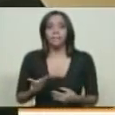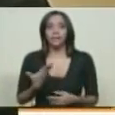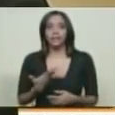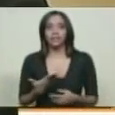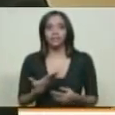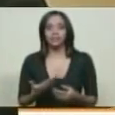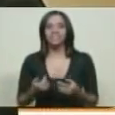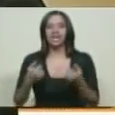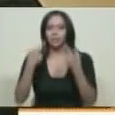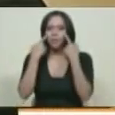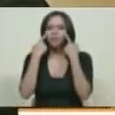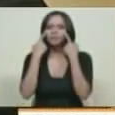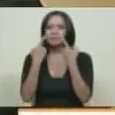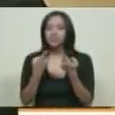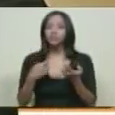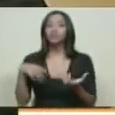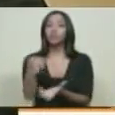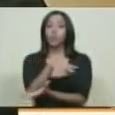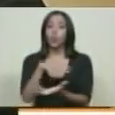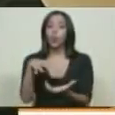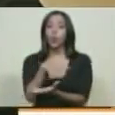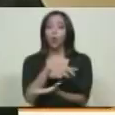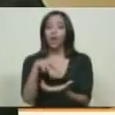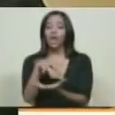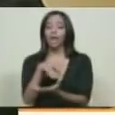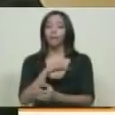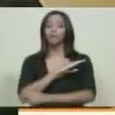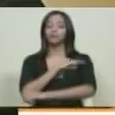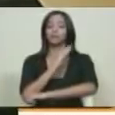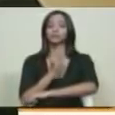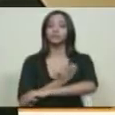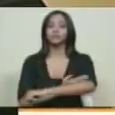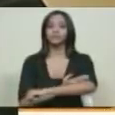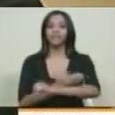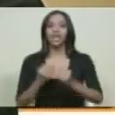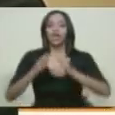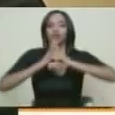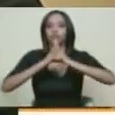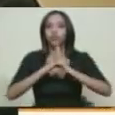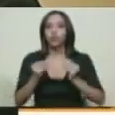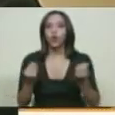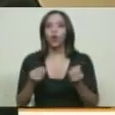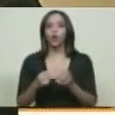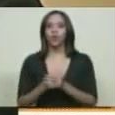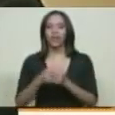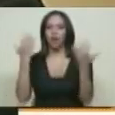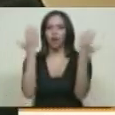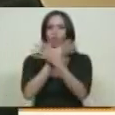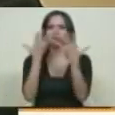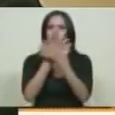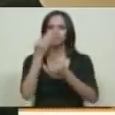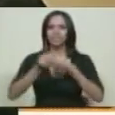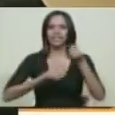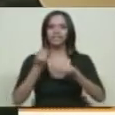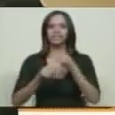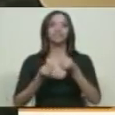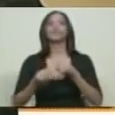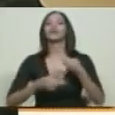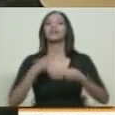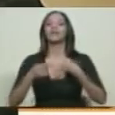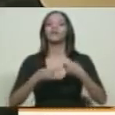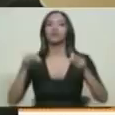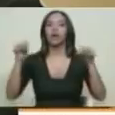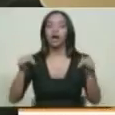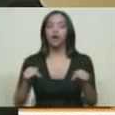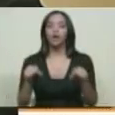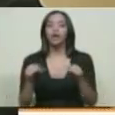estamos pasando una crisis tremenda. Tenemos todas las contradicciones que está generando esta revolución y este momento, ¿no?